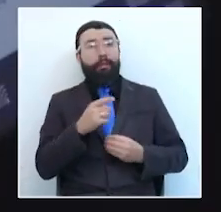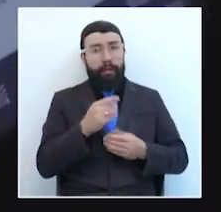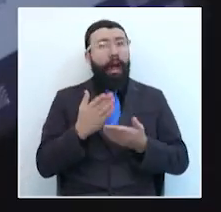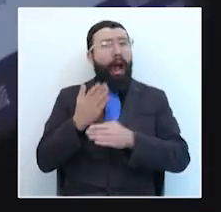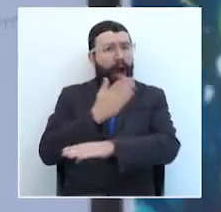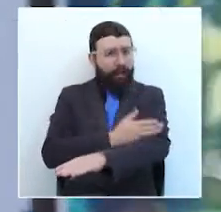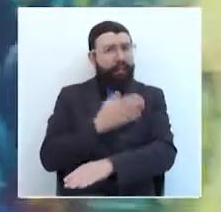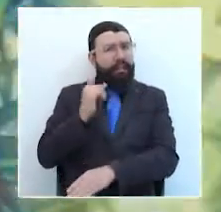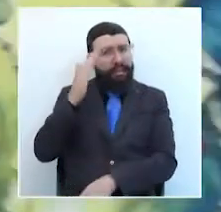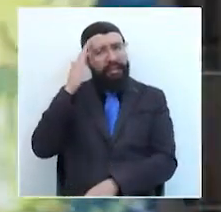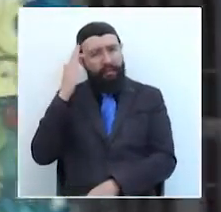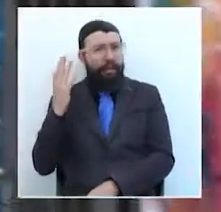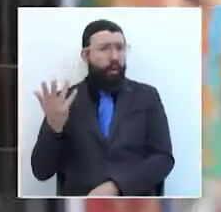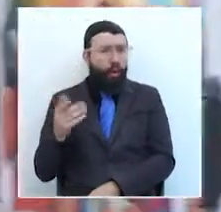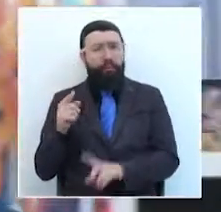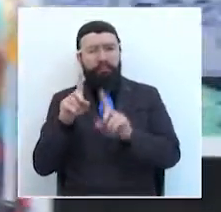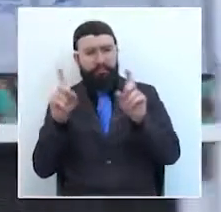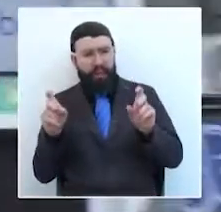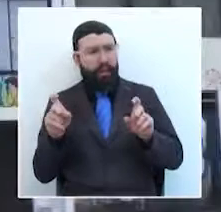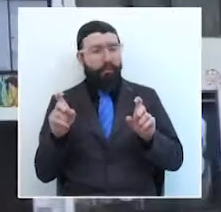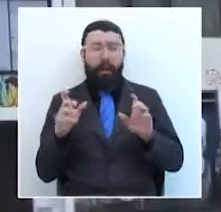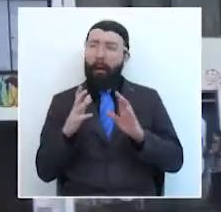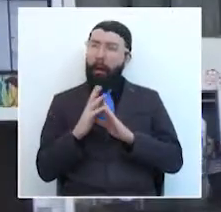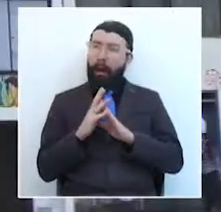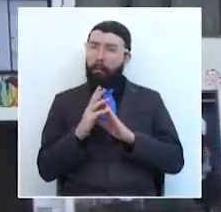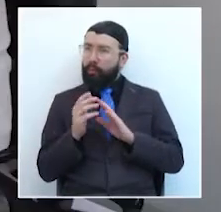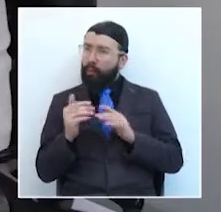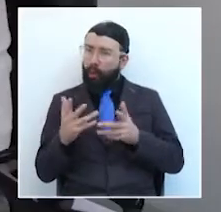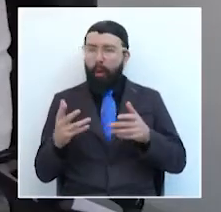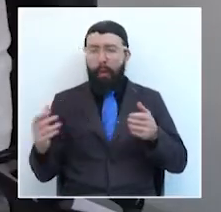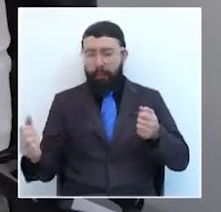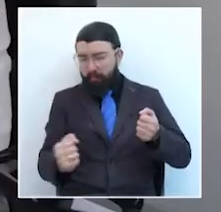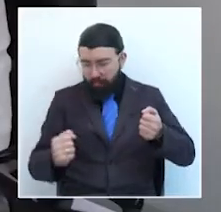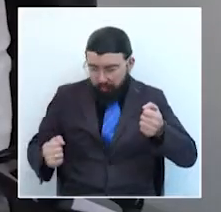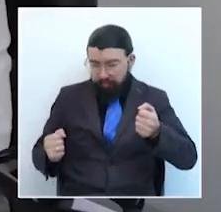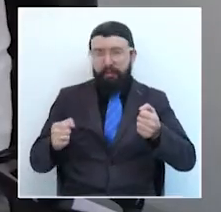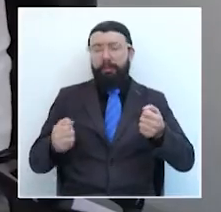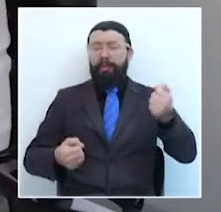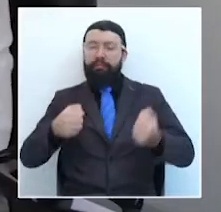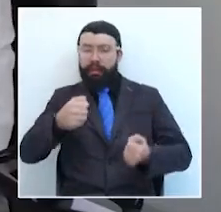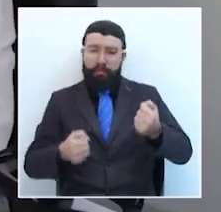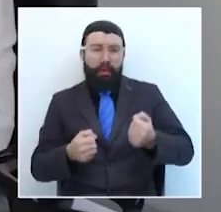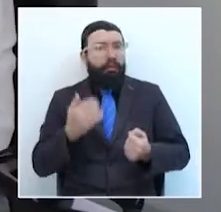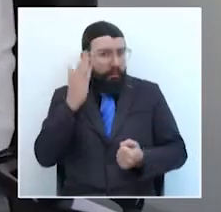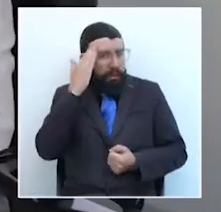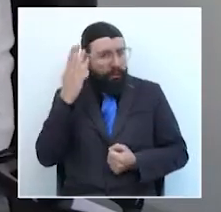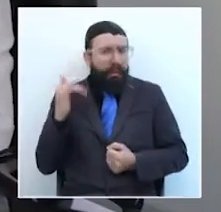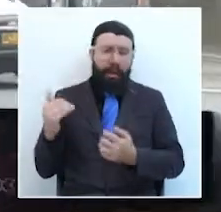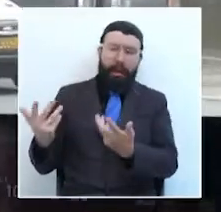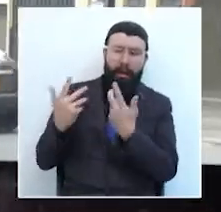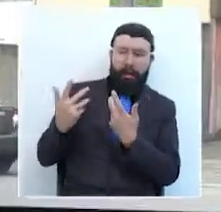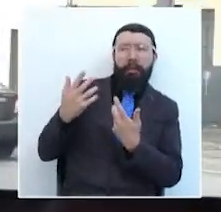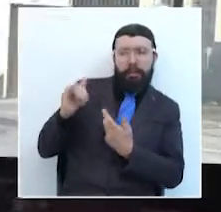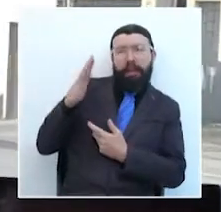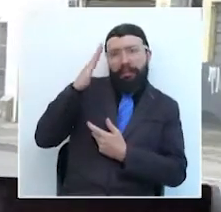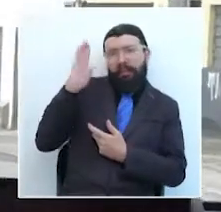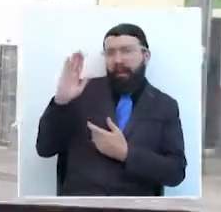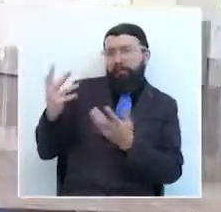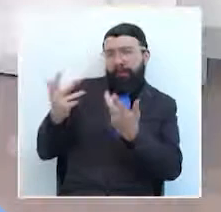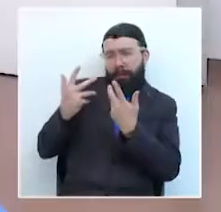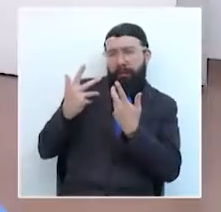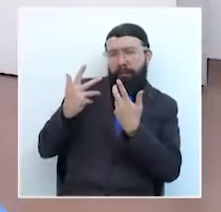sabía el tema de cómo arrancarse a la parte teórica de cómo se manejaba un carro la tenía